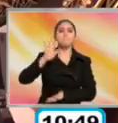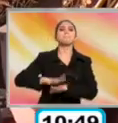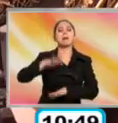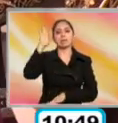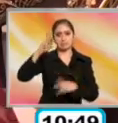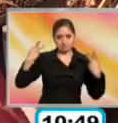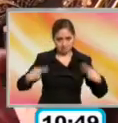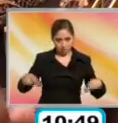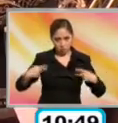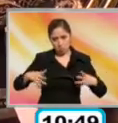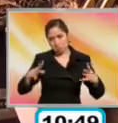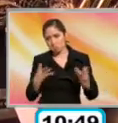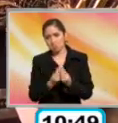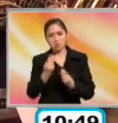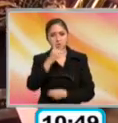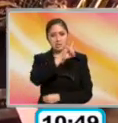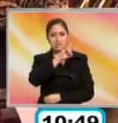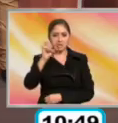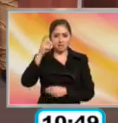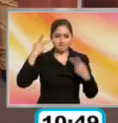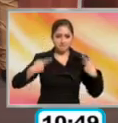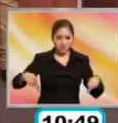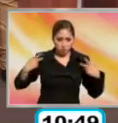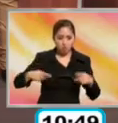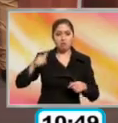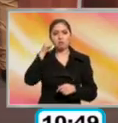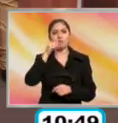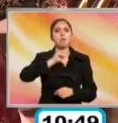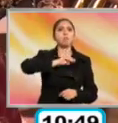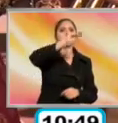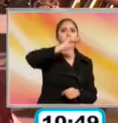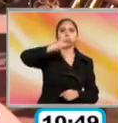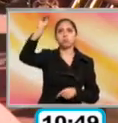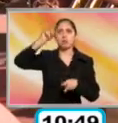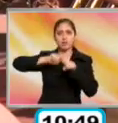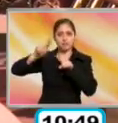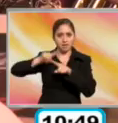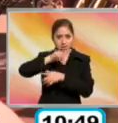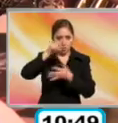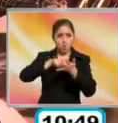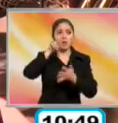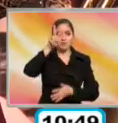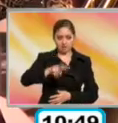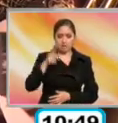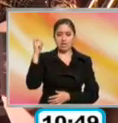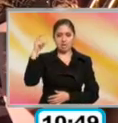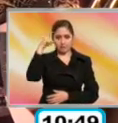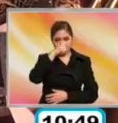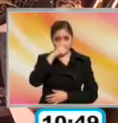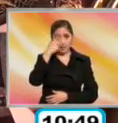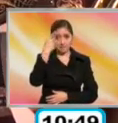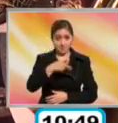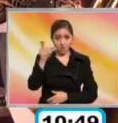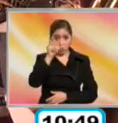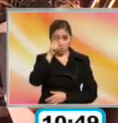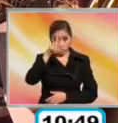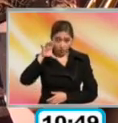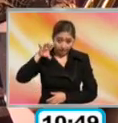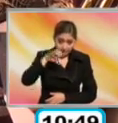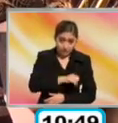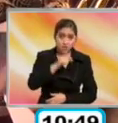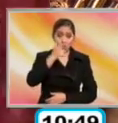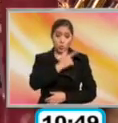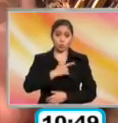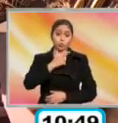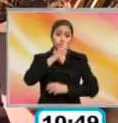gran producción, somos como más de 100 personas que nos estamos moviendo para allá y para acá. Entonces sí es complicado, sí está difícil, pero cuando lo haces de verdad de corazón y cuando te